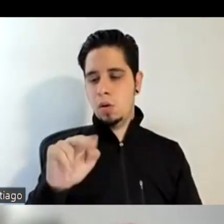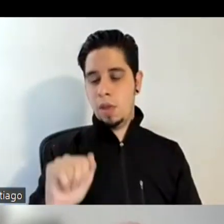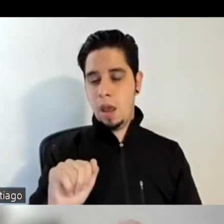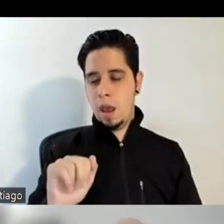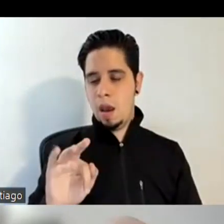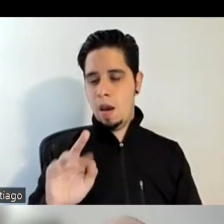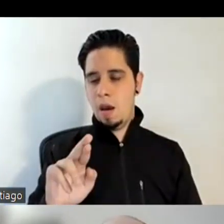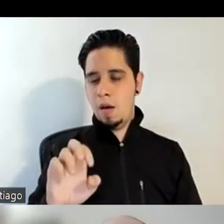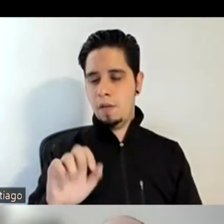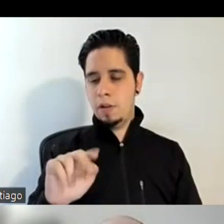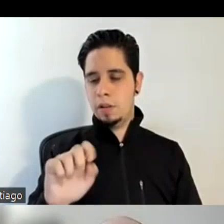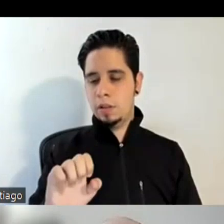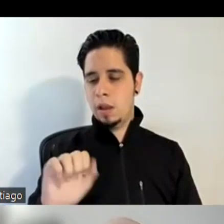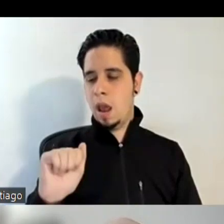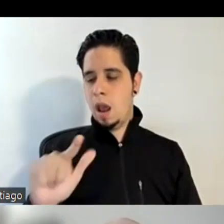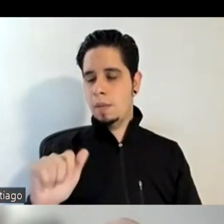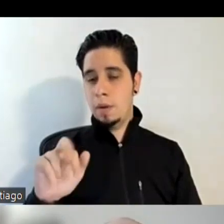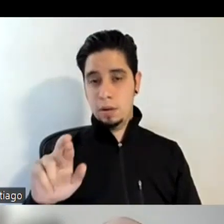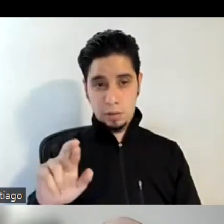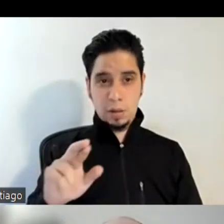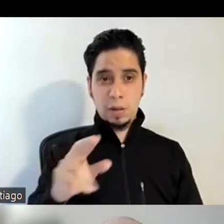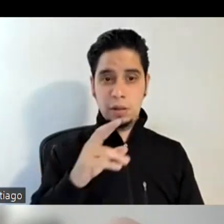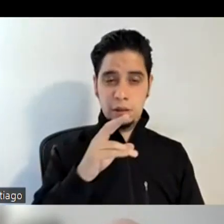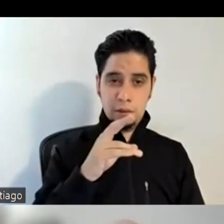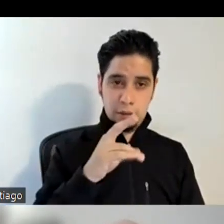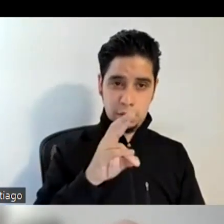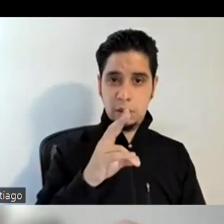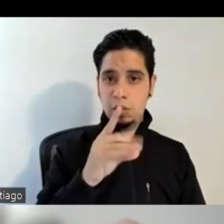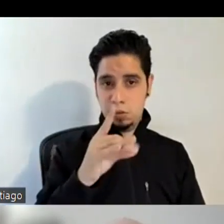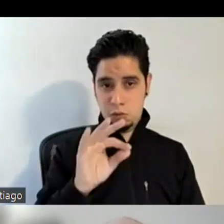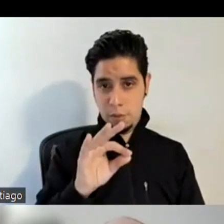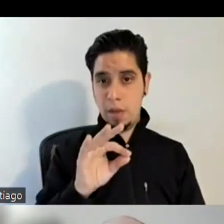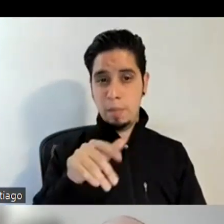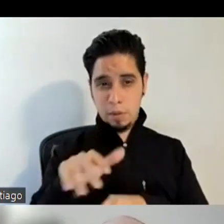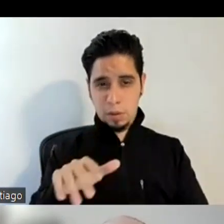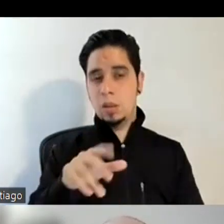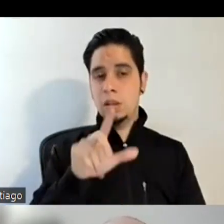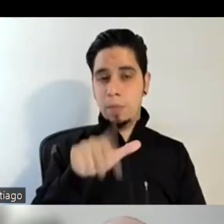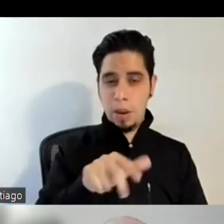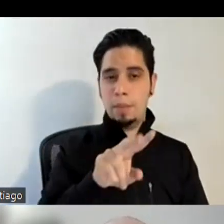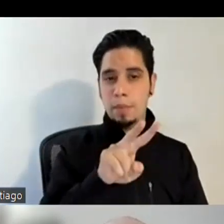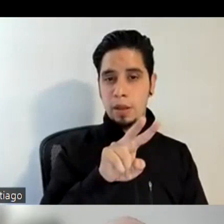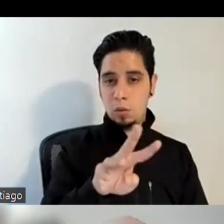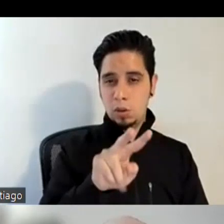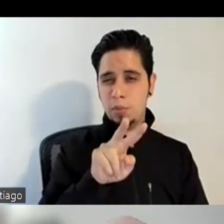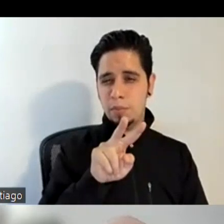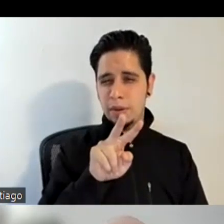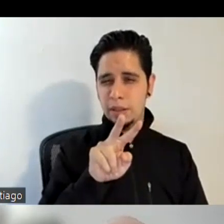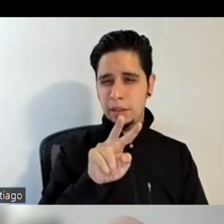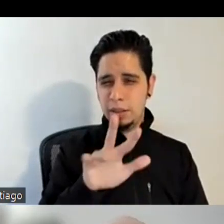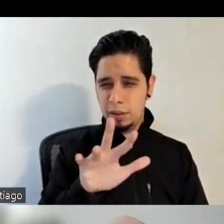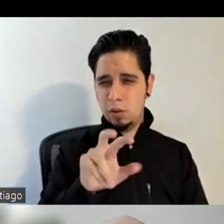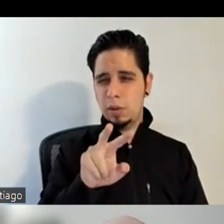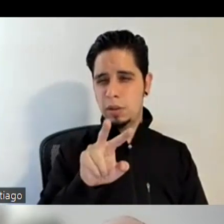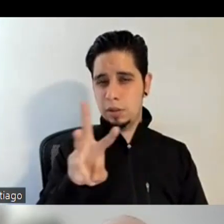ver. 17, 18 y 19 de marzo y después 24, 25 y 26 de marzo, Arsenal de la